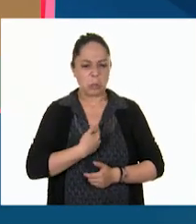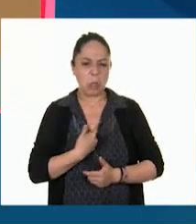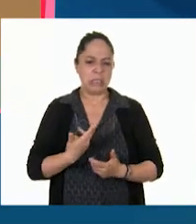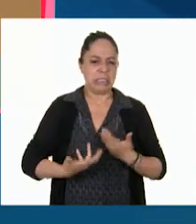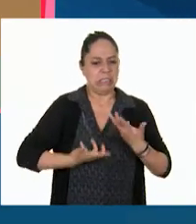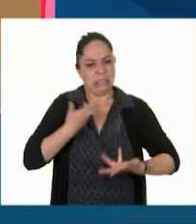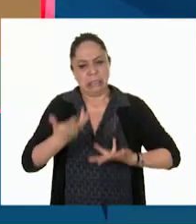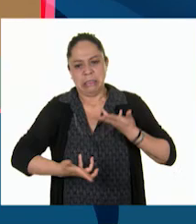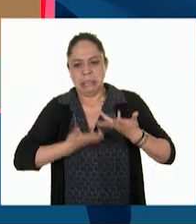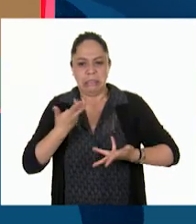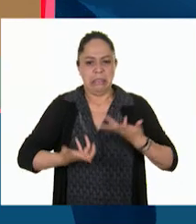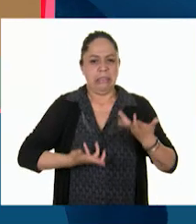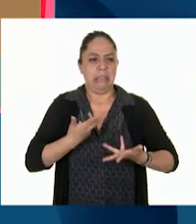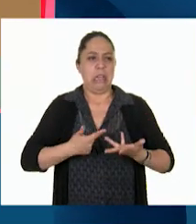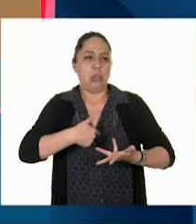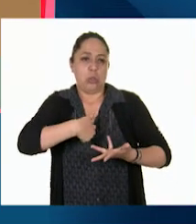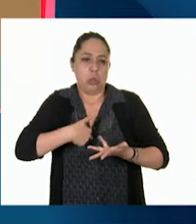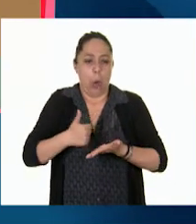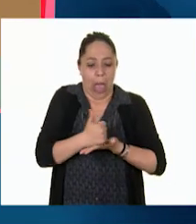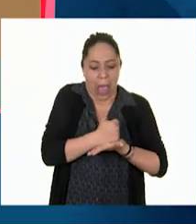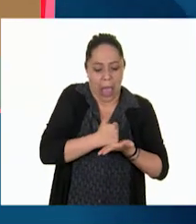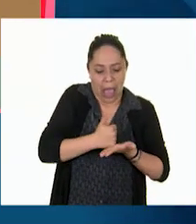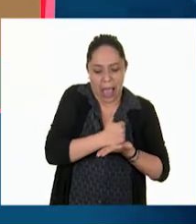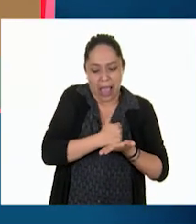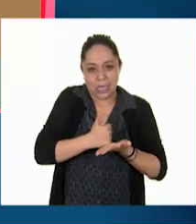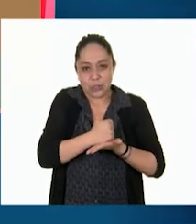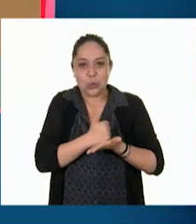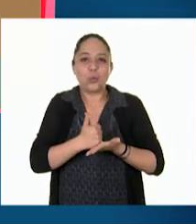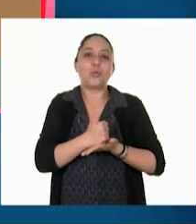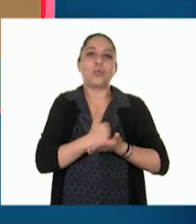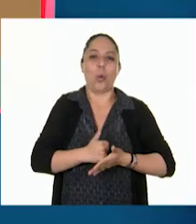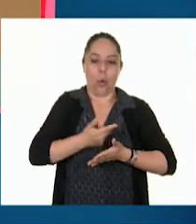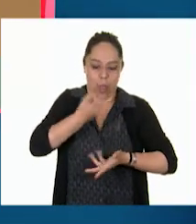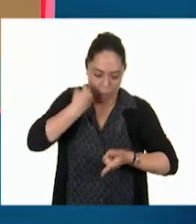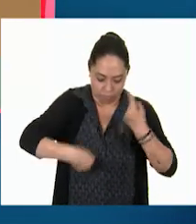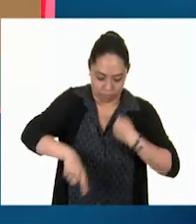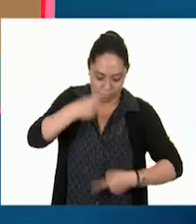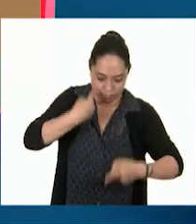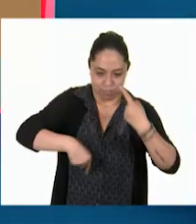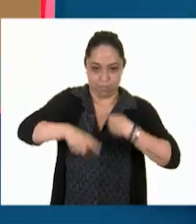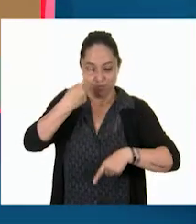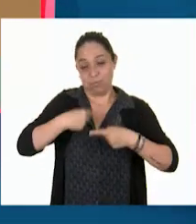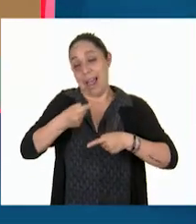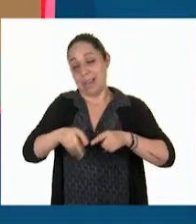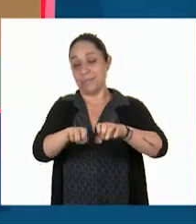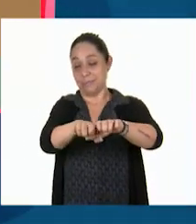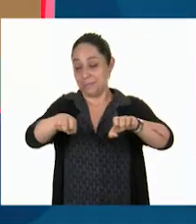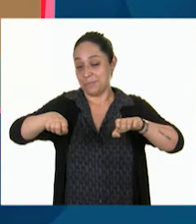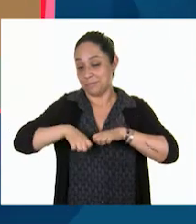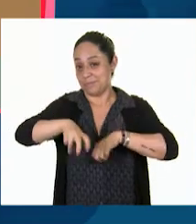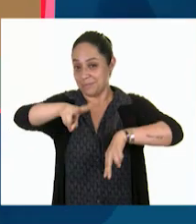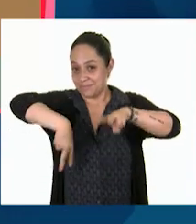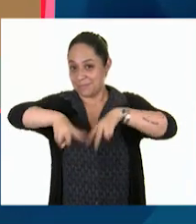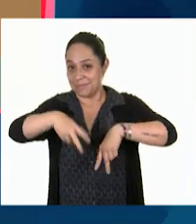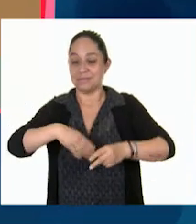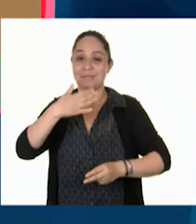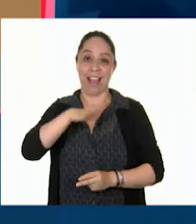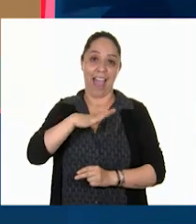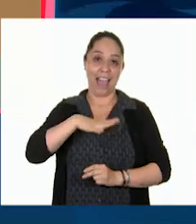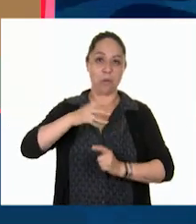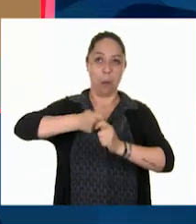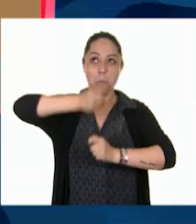y como mi sangre es azulgrana... Bueno, lo bueno que en los partidos hay un árbitro, y ese tiene que ser